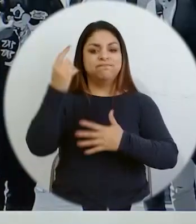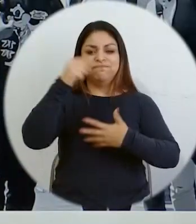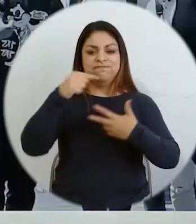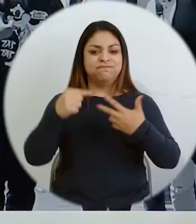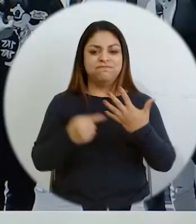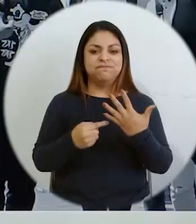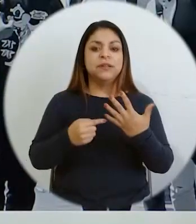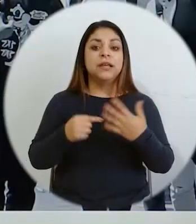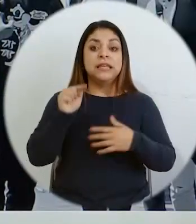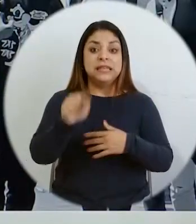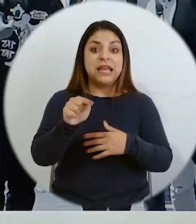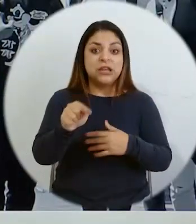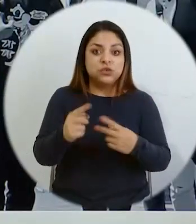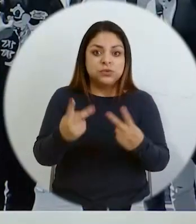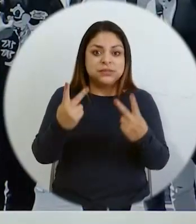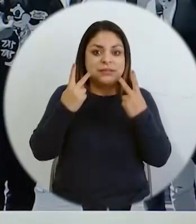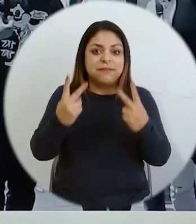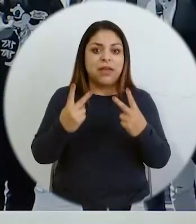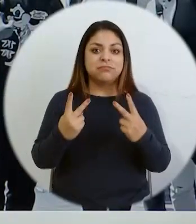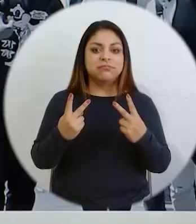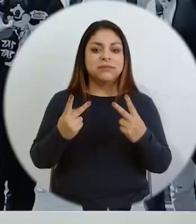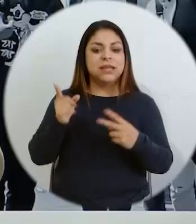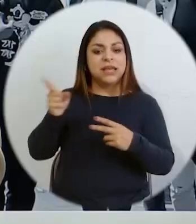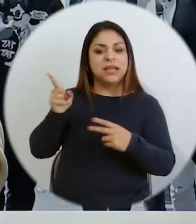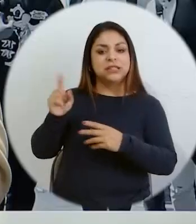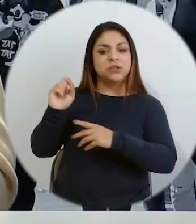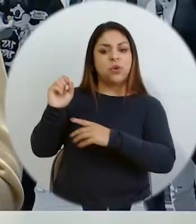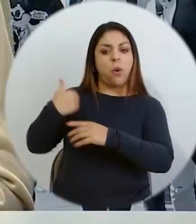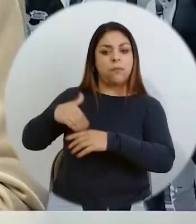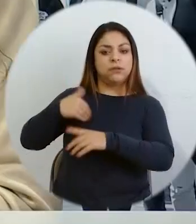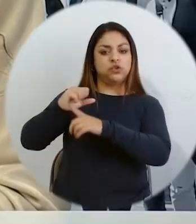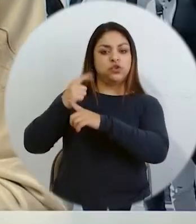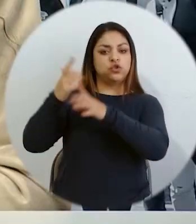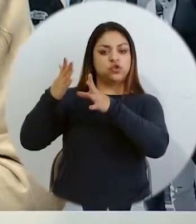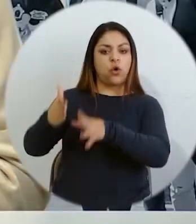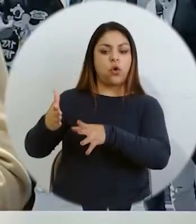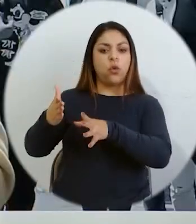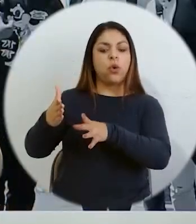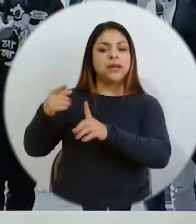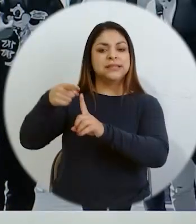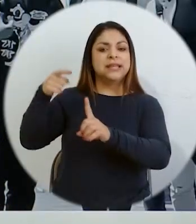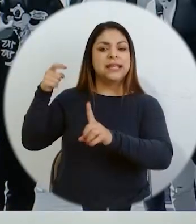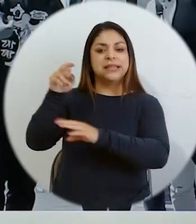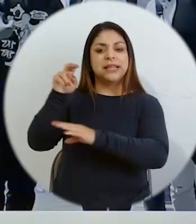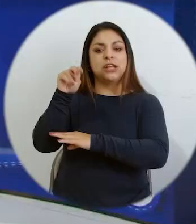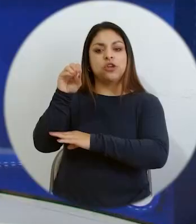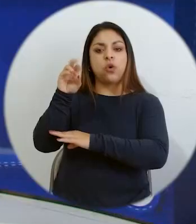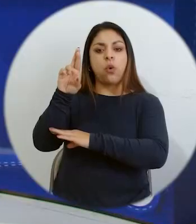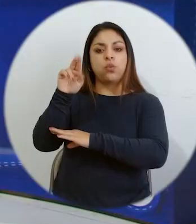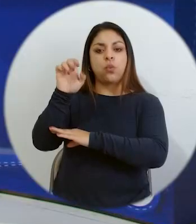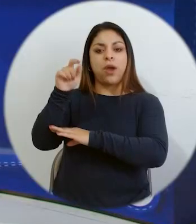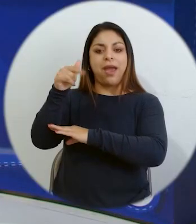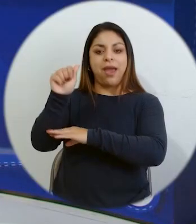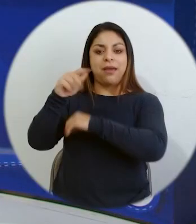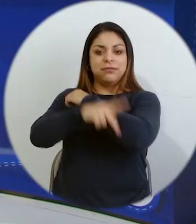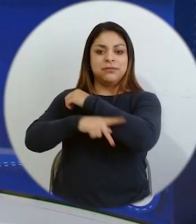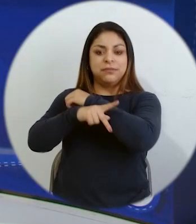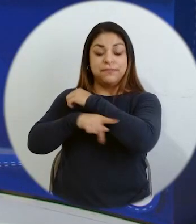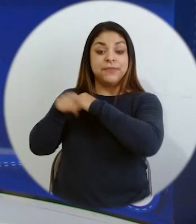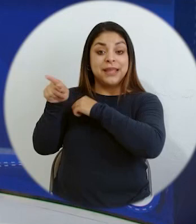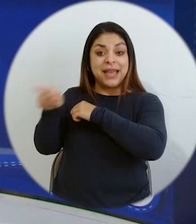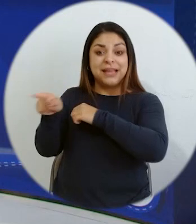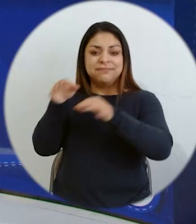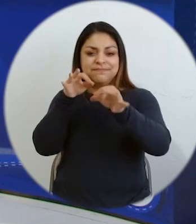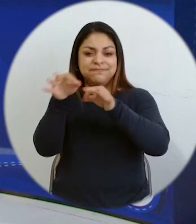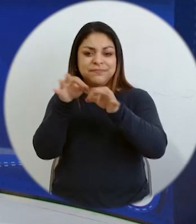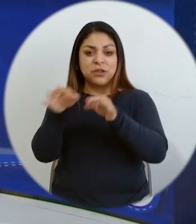que explicaba este sociólogo noruego, que habla de que esa es la única violencia que nosotros vemos, la violencia directa,